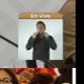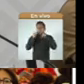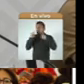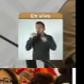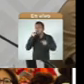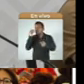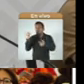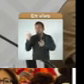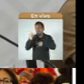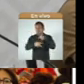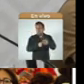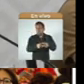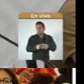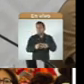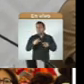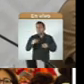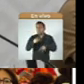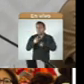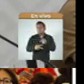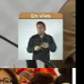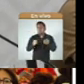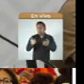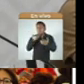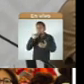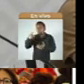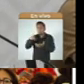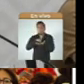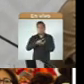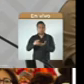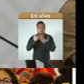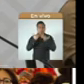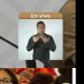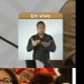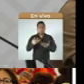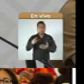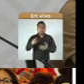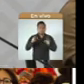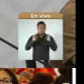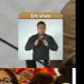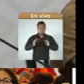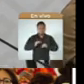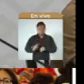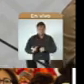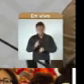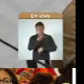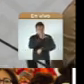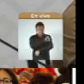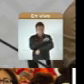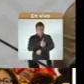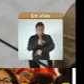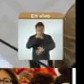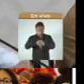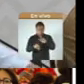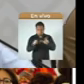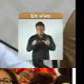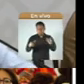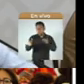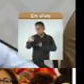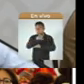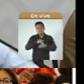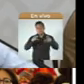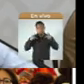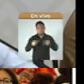ir pues considera que no va a ir pues está en su derecho también pero está garantizada la y la integridad de todos